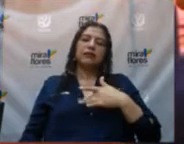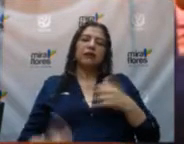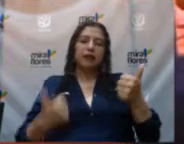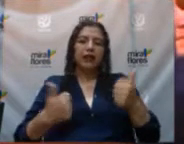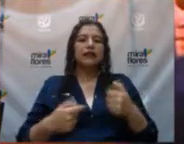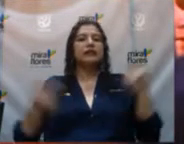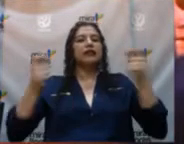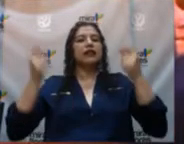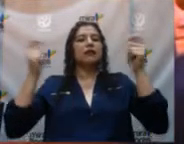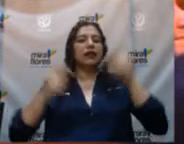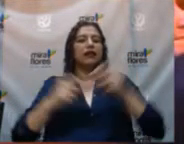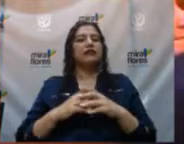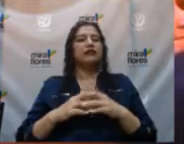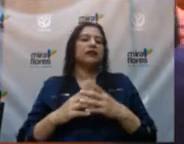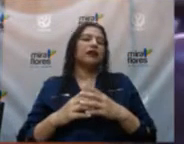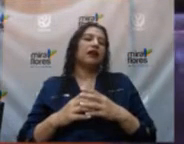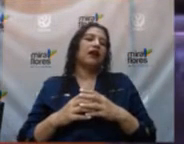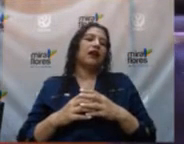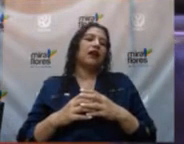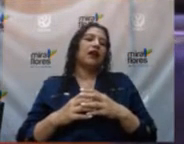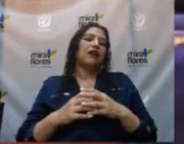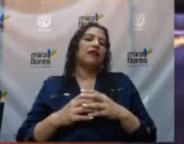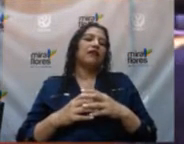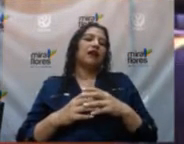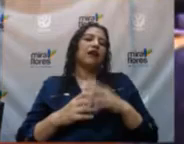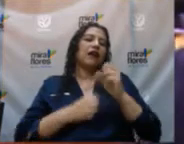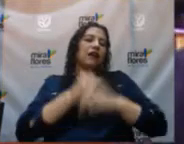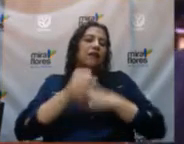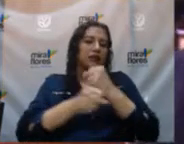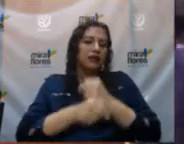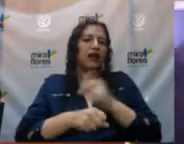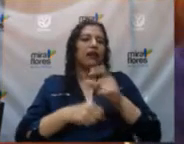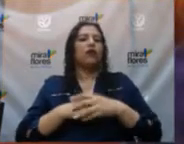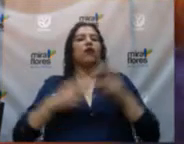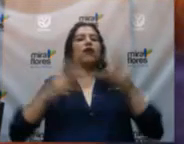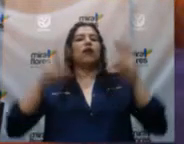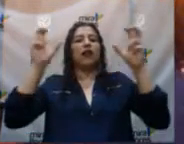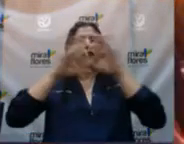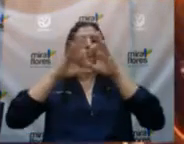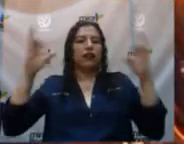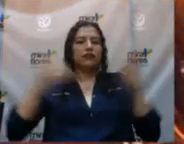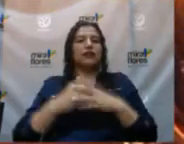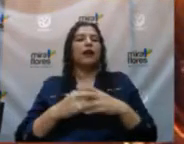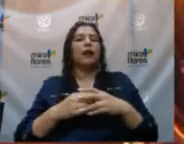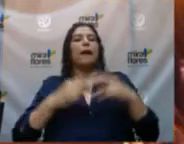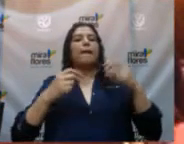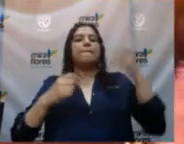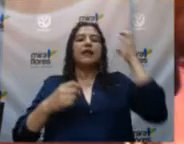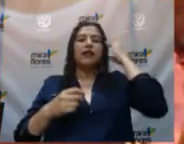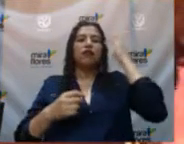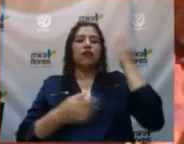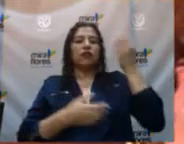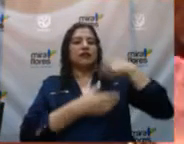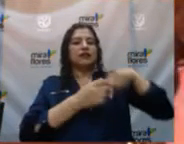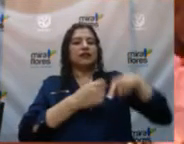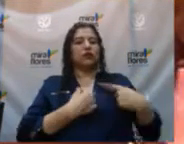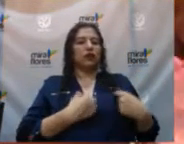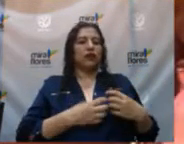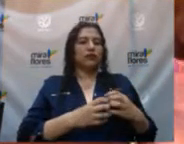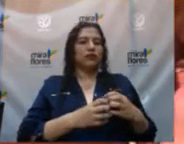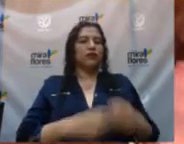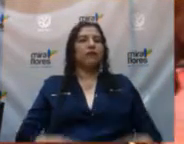este aniversario el día de hoy con la frase "Miraflores en tu corazón". Gracias.